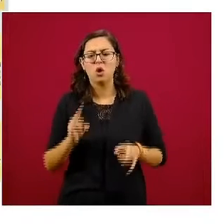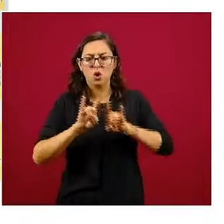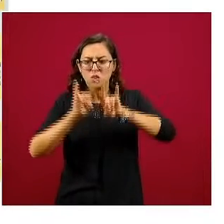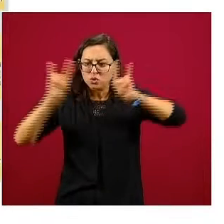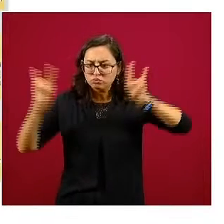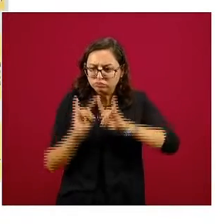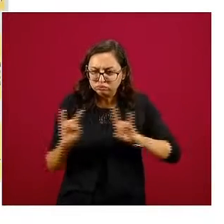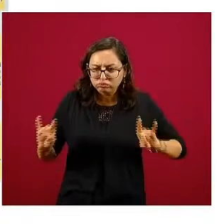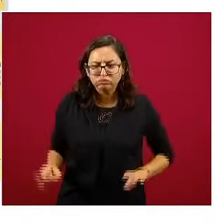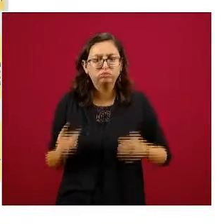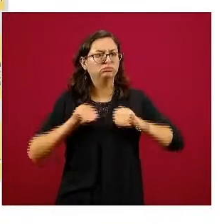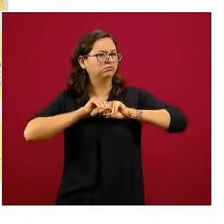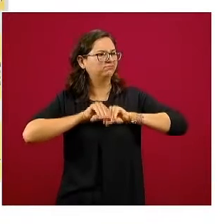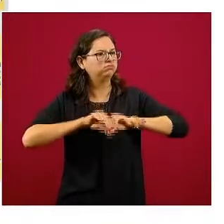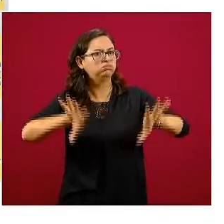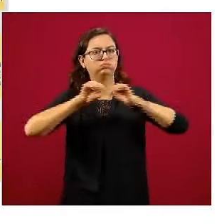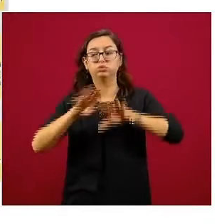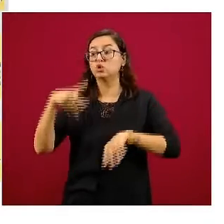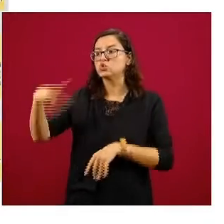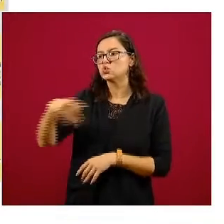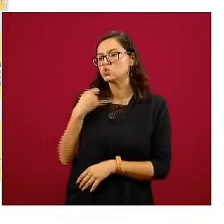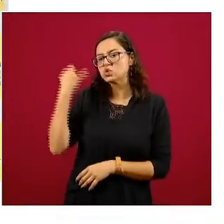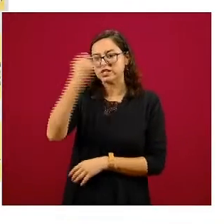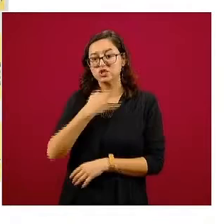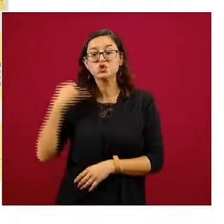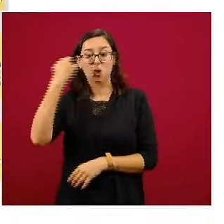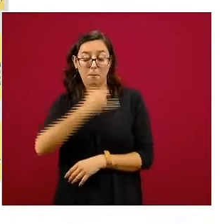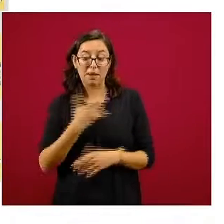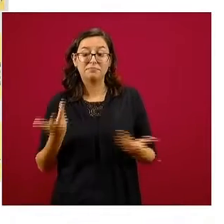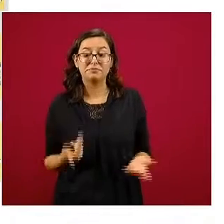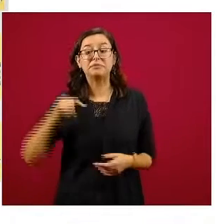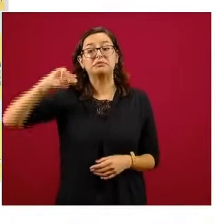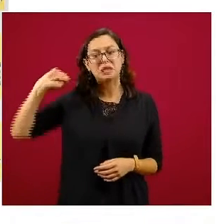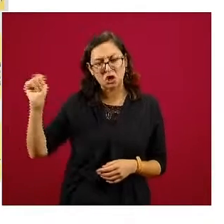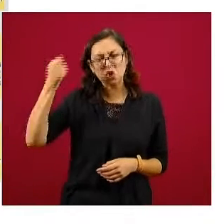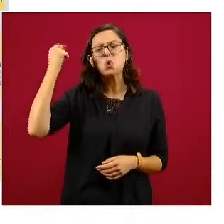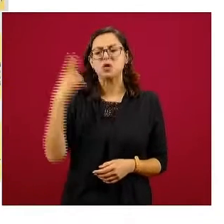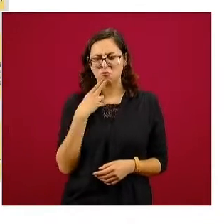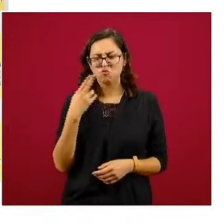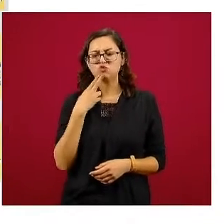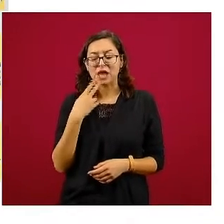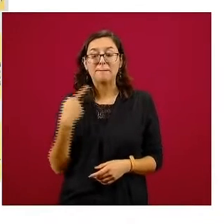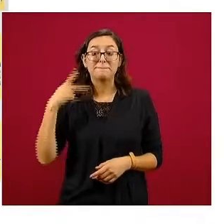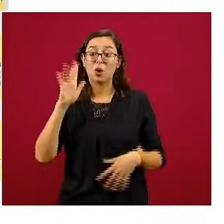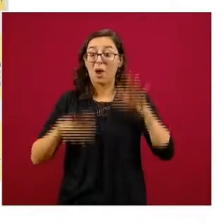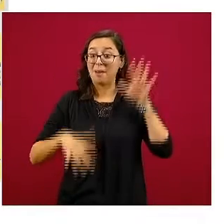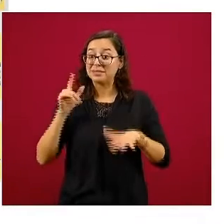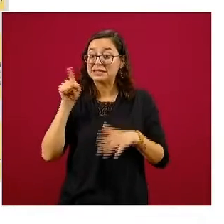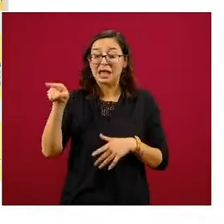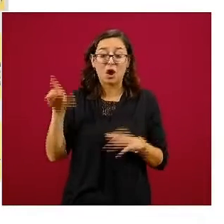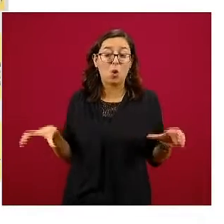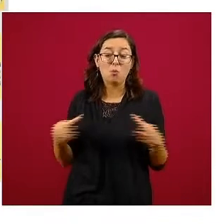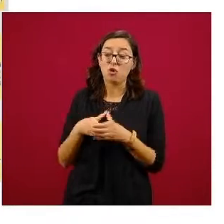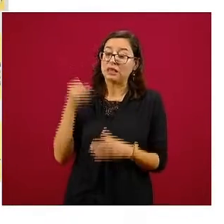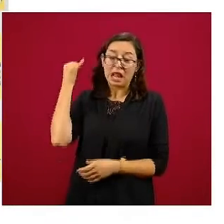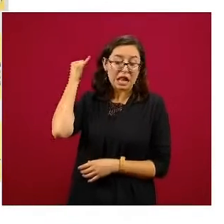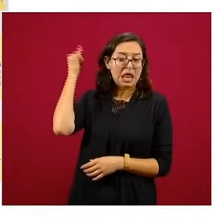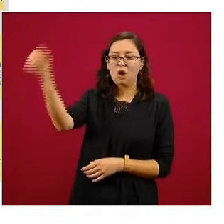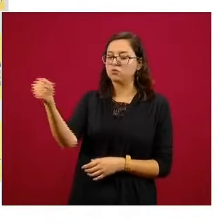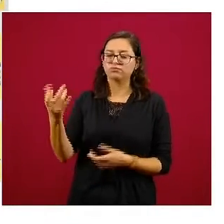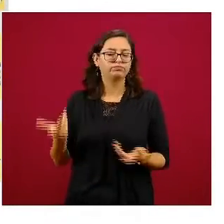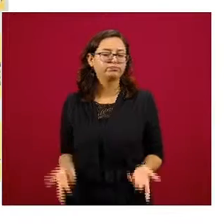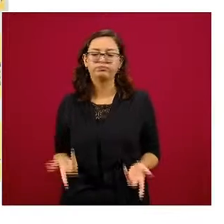propio autocuidado, no solamente como un derecho, sino también como parte de las obligaciones que tenemos todas y todos.